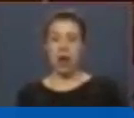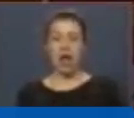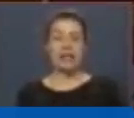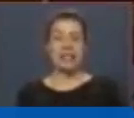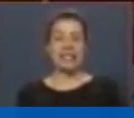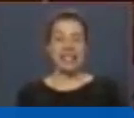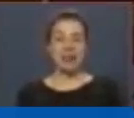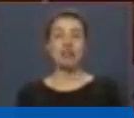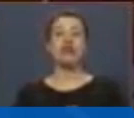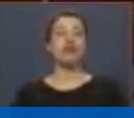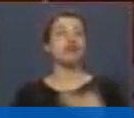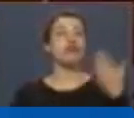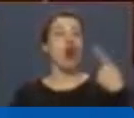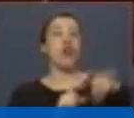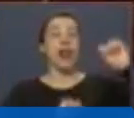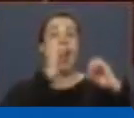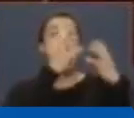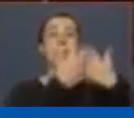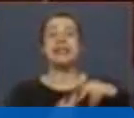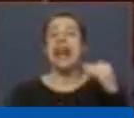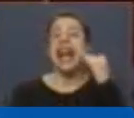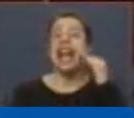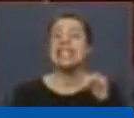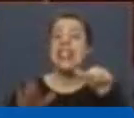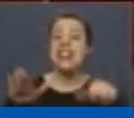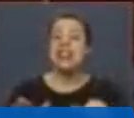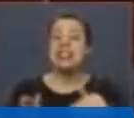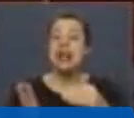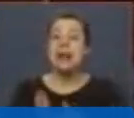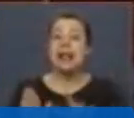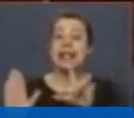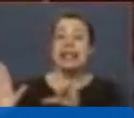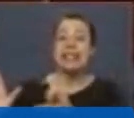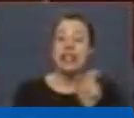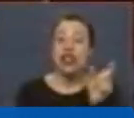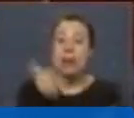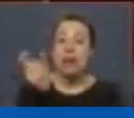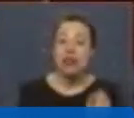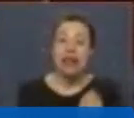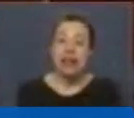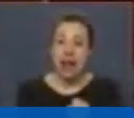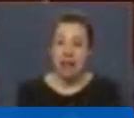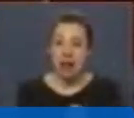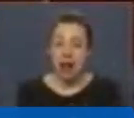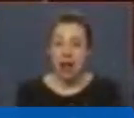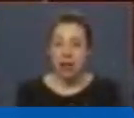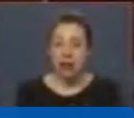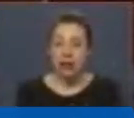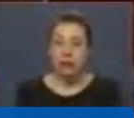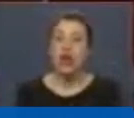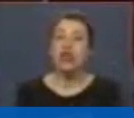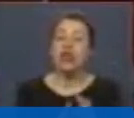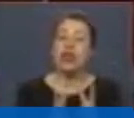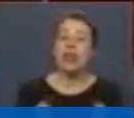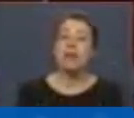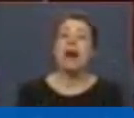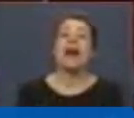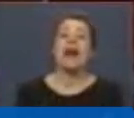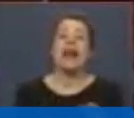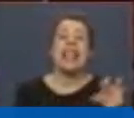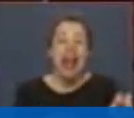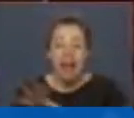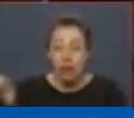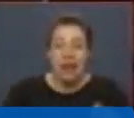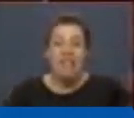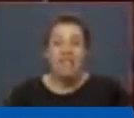servicios concesionados con cerca de 16.700 trabajadores, y en lo que se refiere a la extracción de